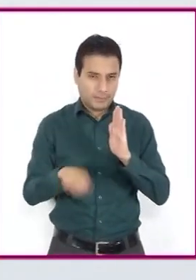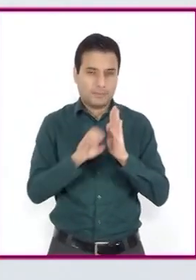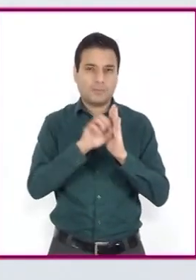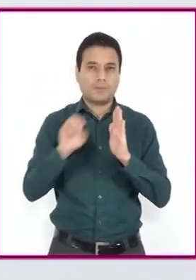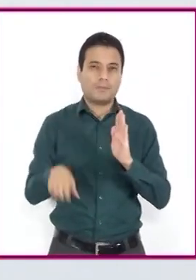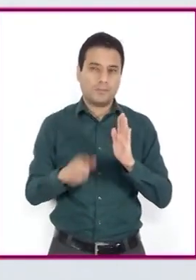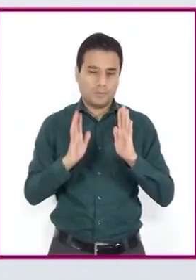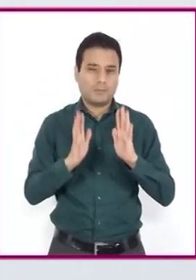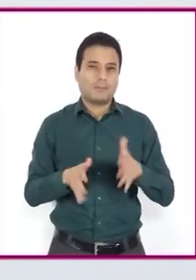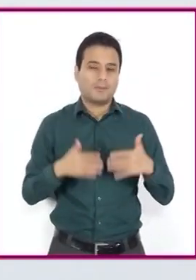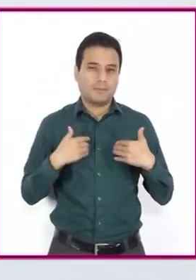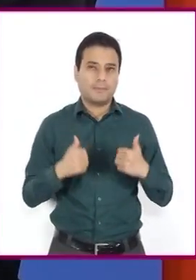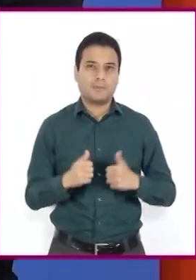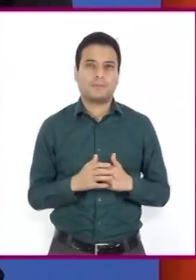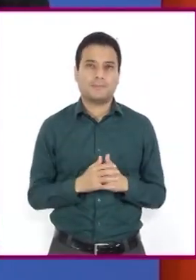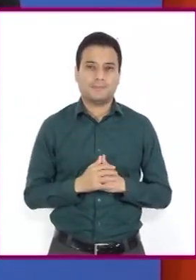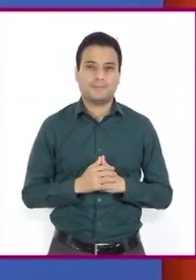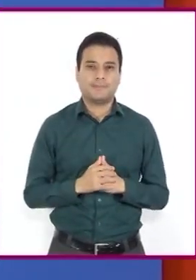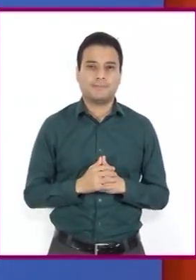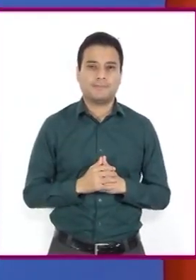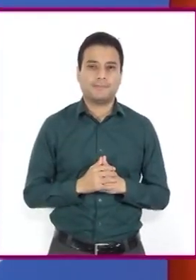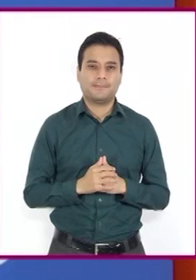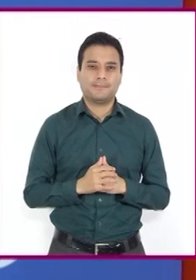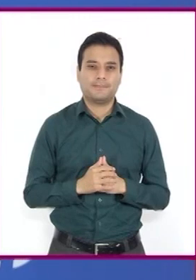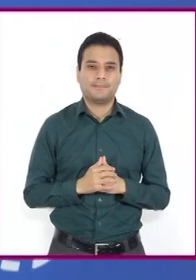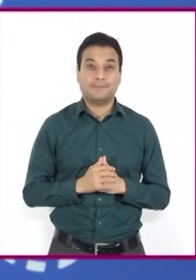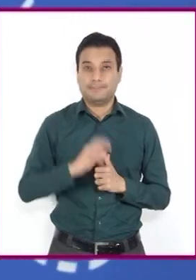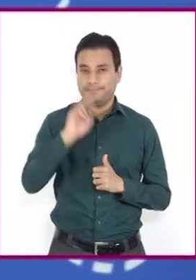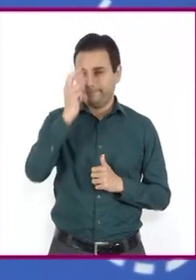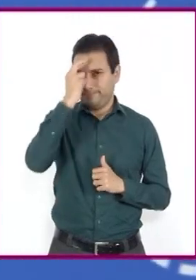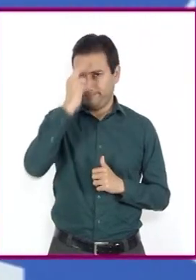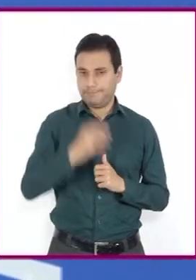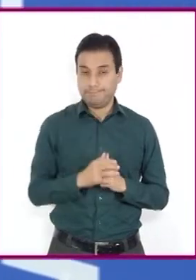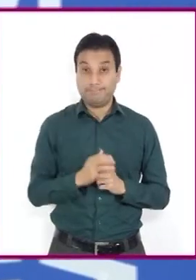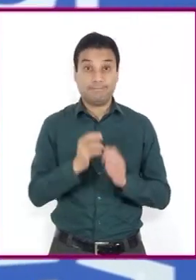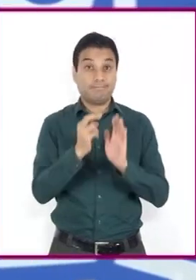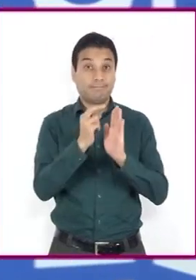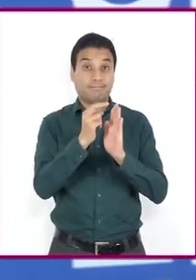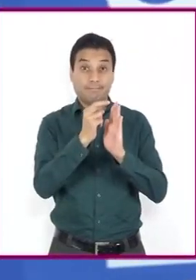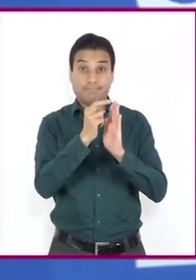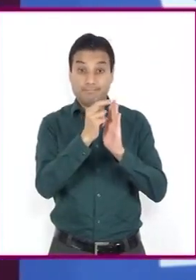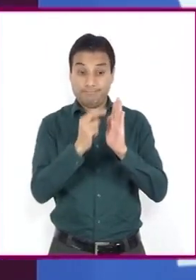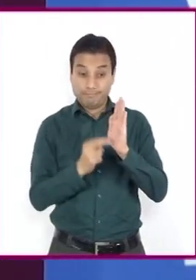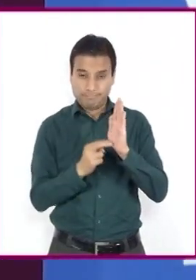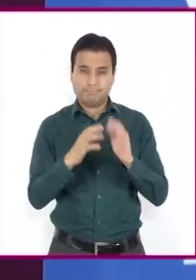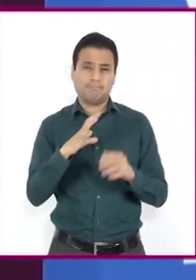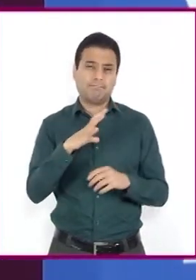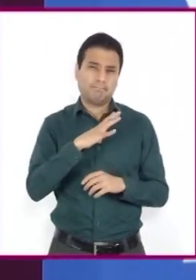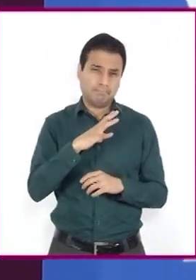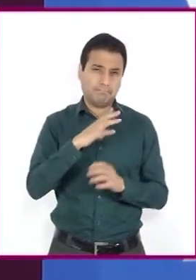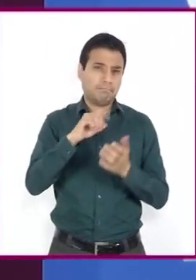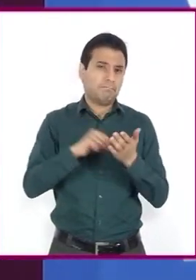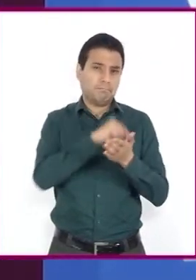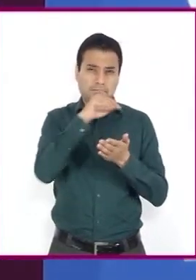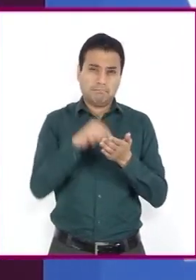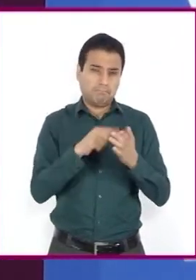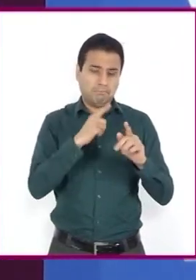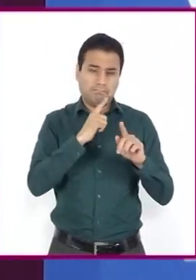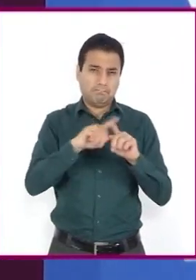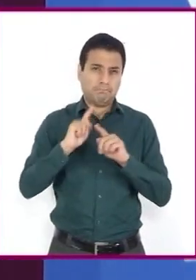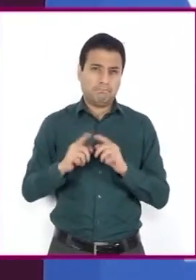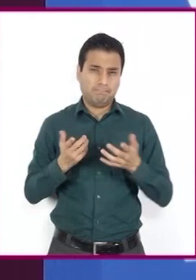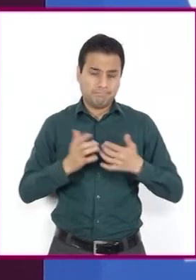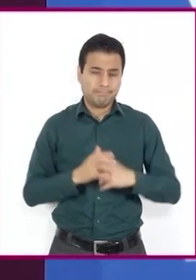más claro, maestro. Ahora recuerden que los reglamentos se adaptan a diferentes espacios, circunstancias y